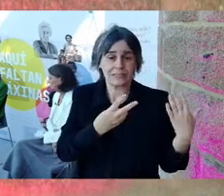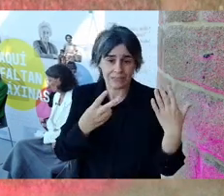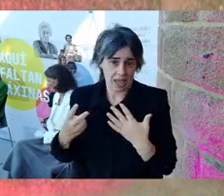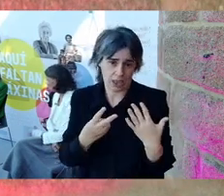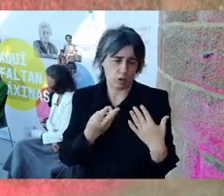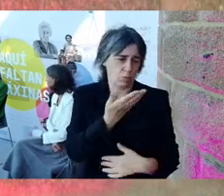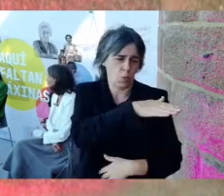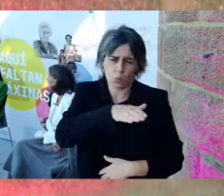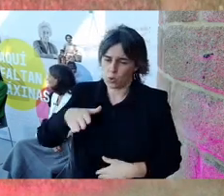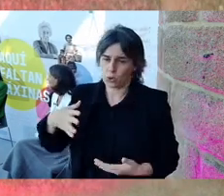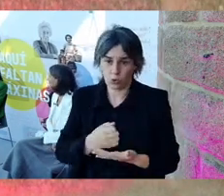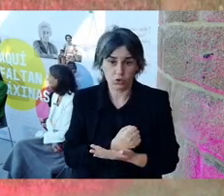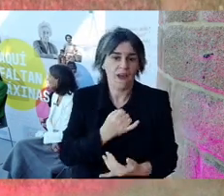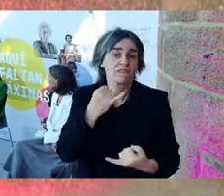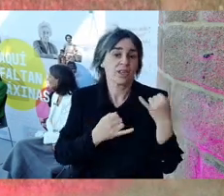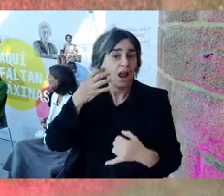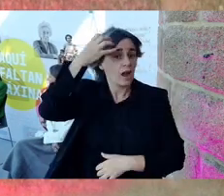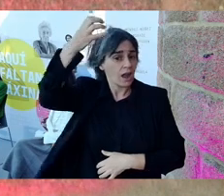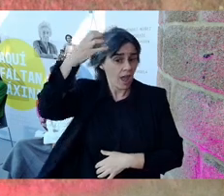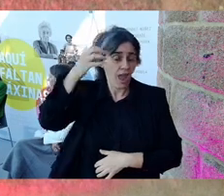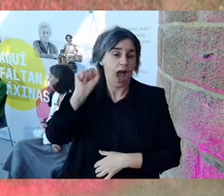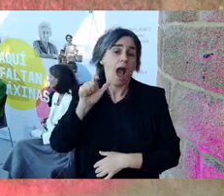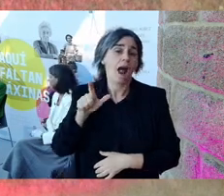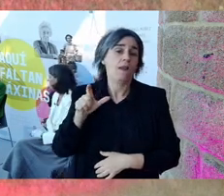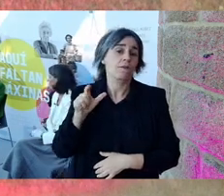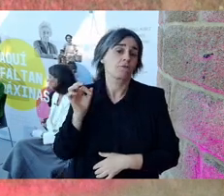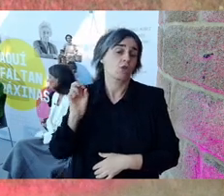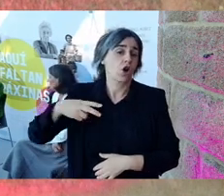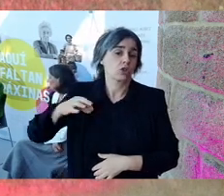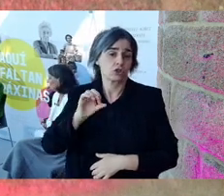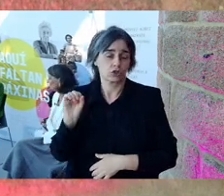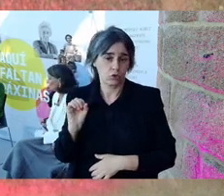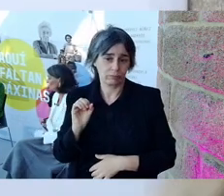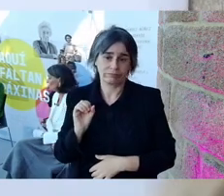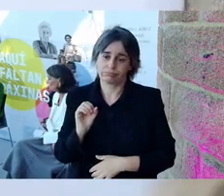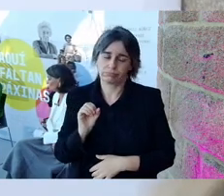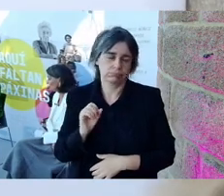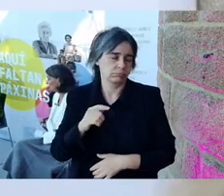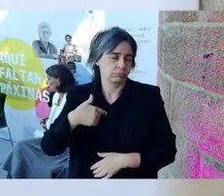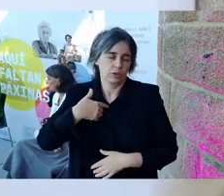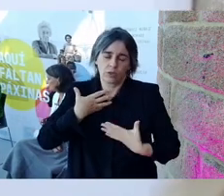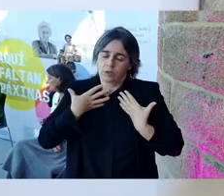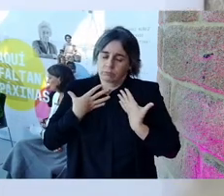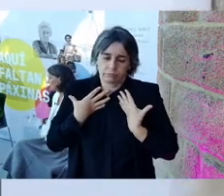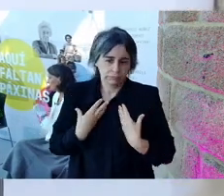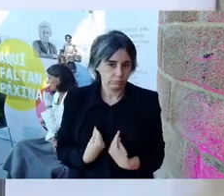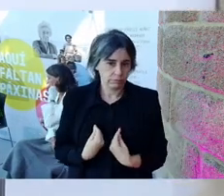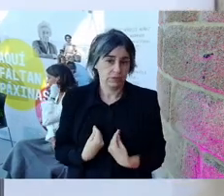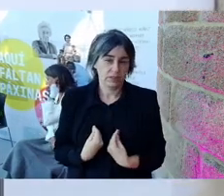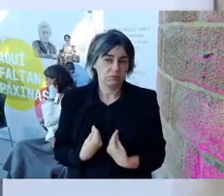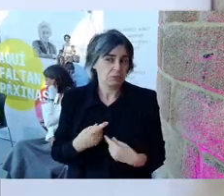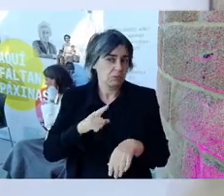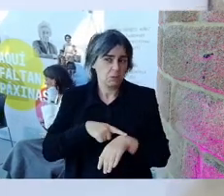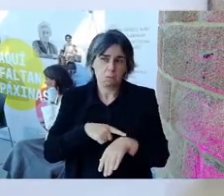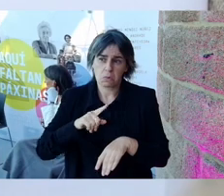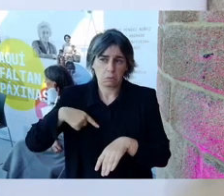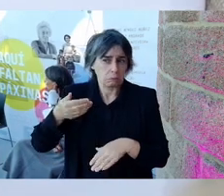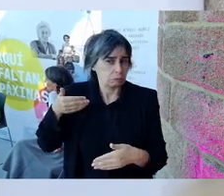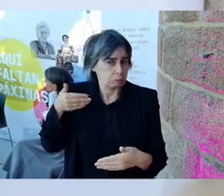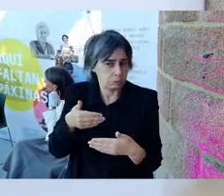esto destroza al rey Alfonso, lo destroza. Y a poco tiempo después muere Alfonso, no sin